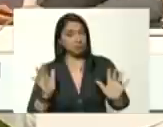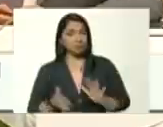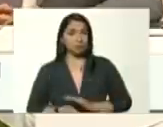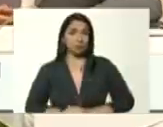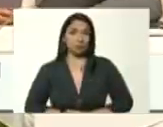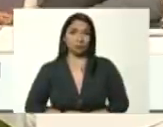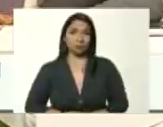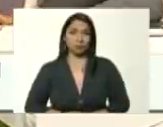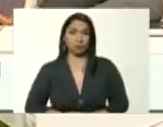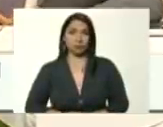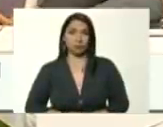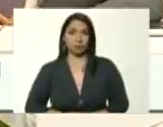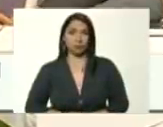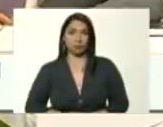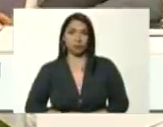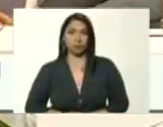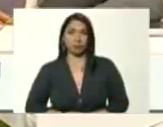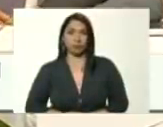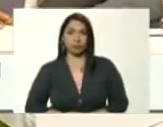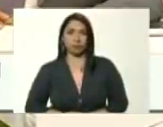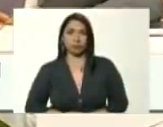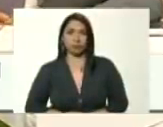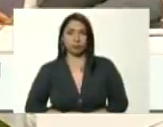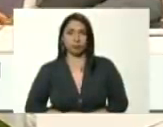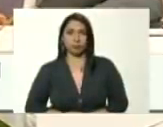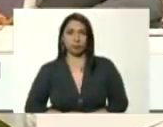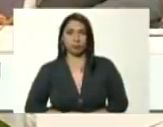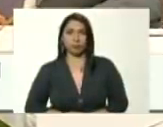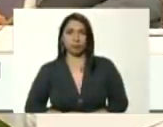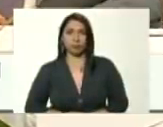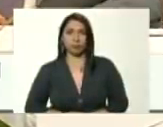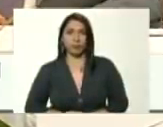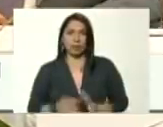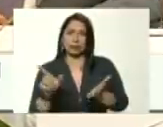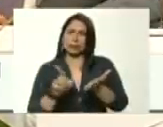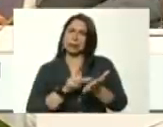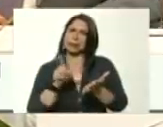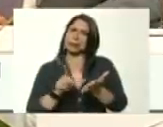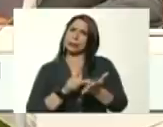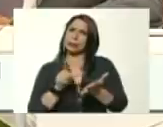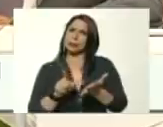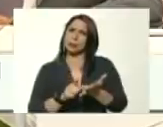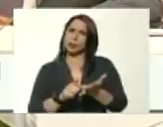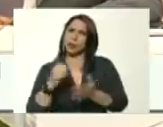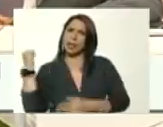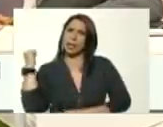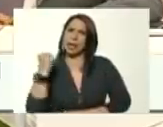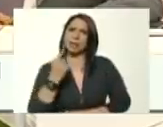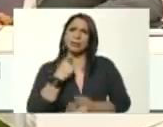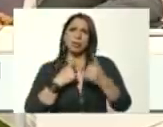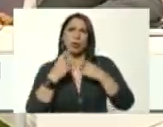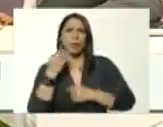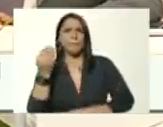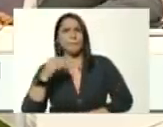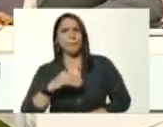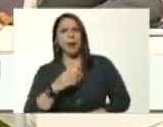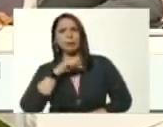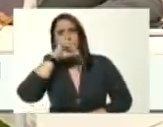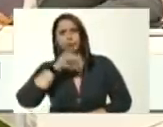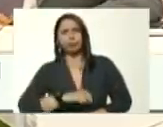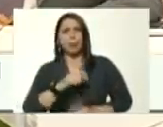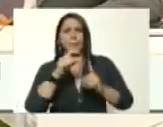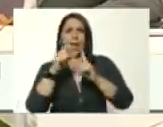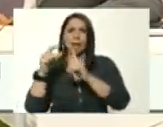las de esa maravillosa novela de arturo uslar pietri y lanzas coloradas que a mí más me gusta es esa frase que dice